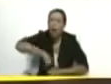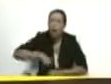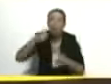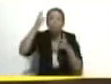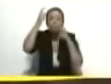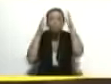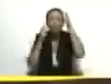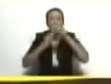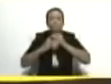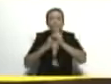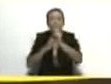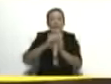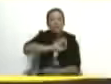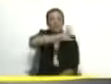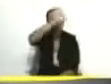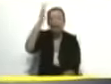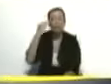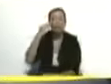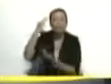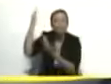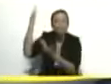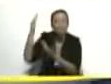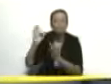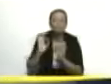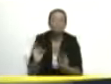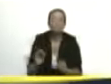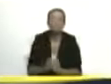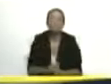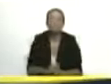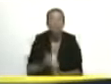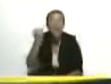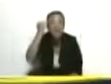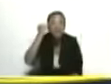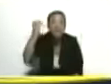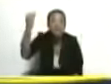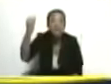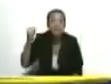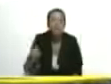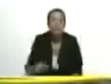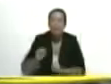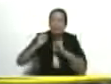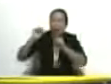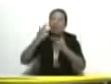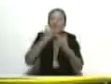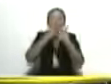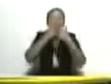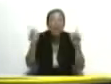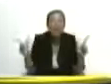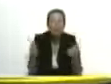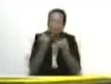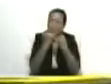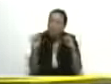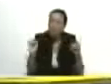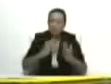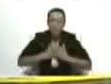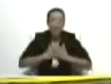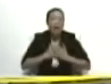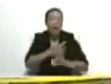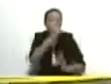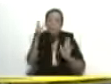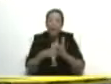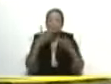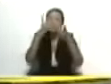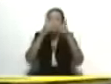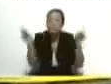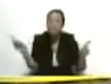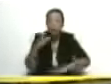y comandante supremo Hugo Rafael Chávez Frías. Las ideas de la patria independiente, soberana, libre,